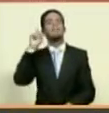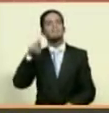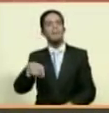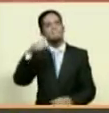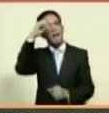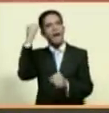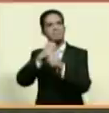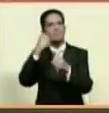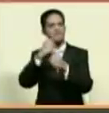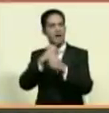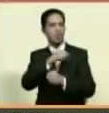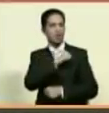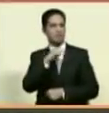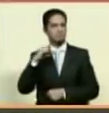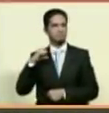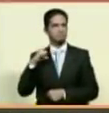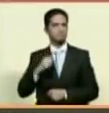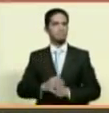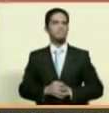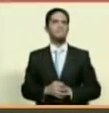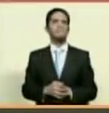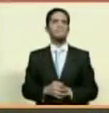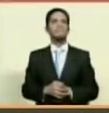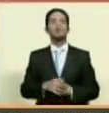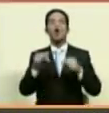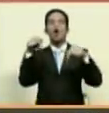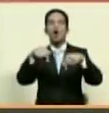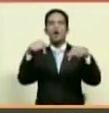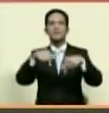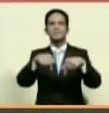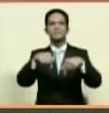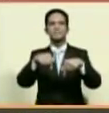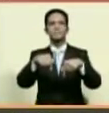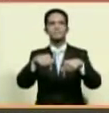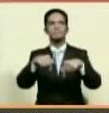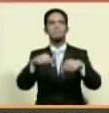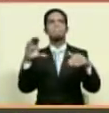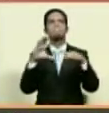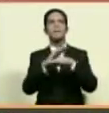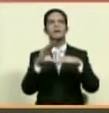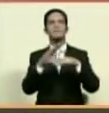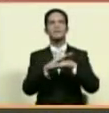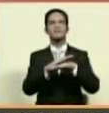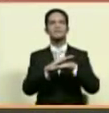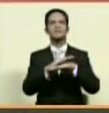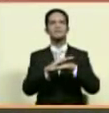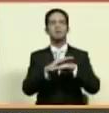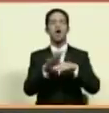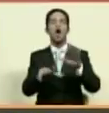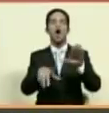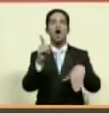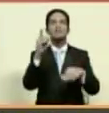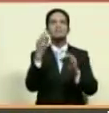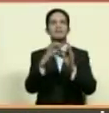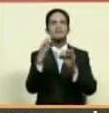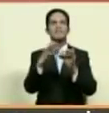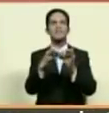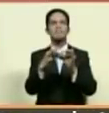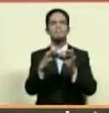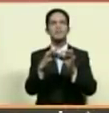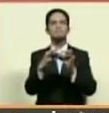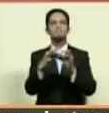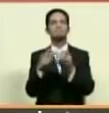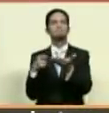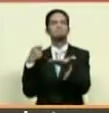trabajadores independientes. Y hoy, el día de hoy, martes 11 de septiembre, estamos